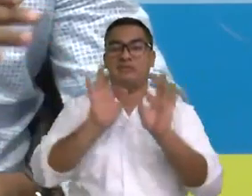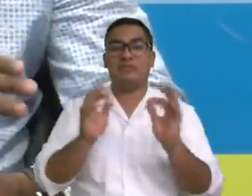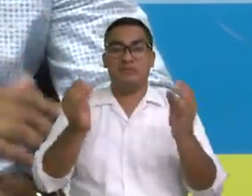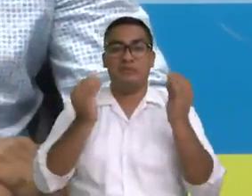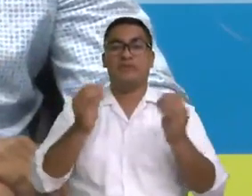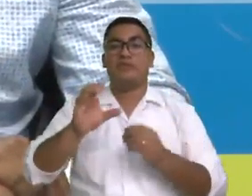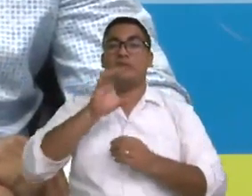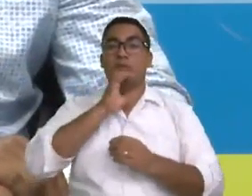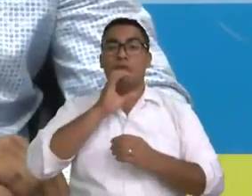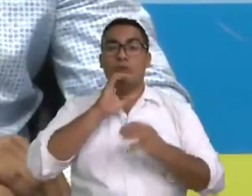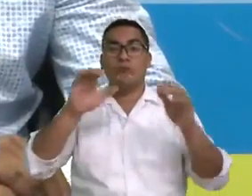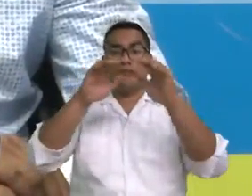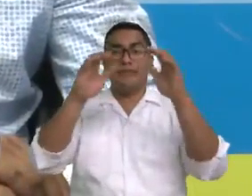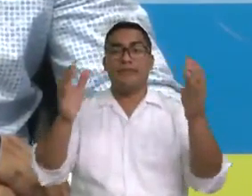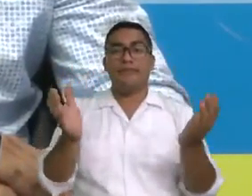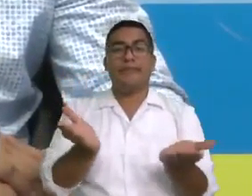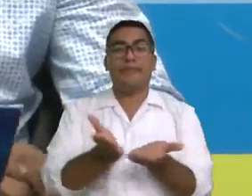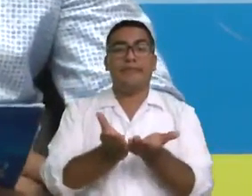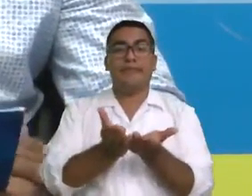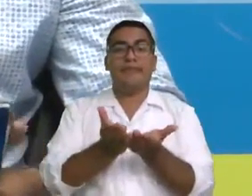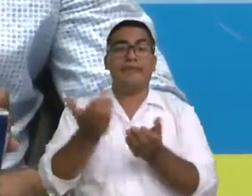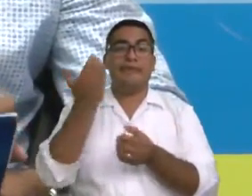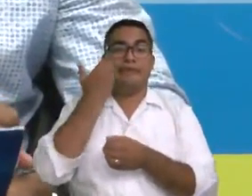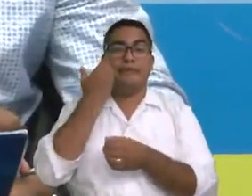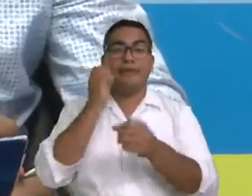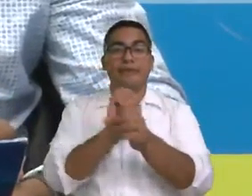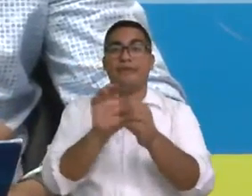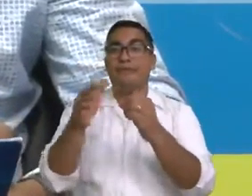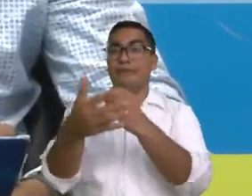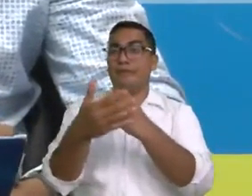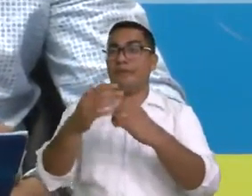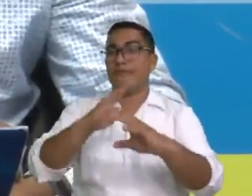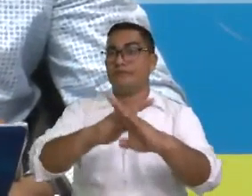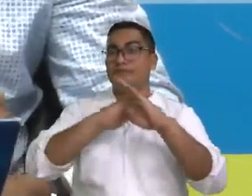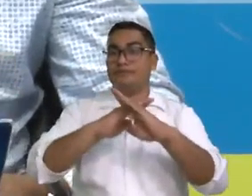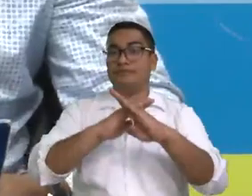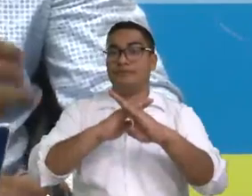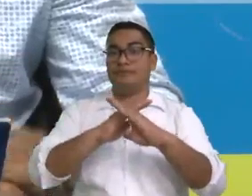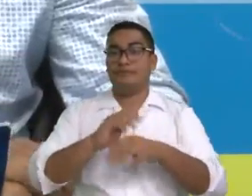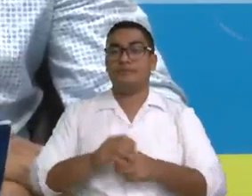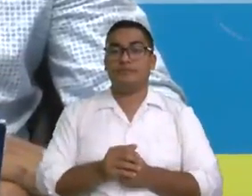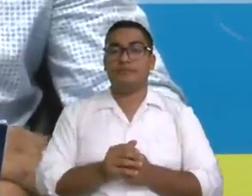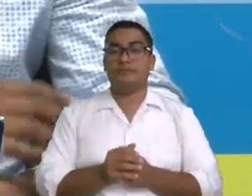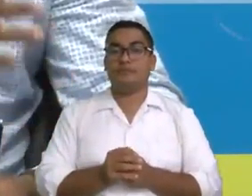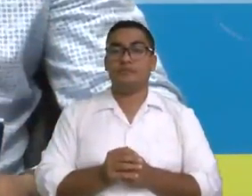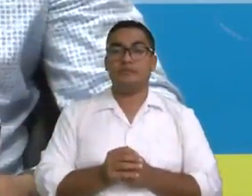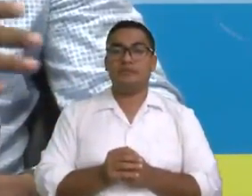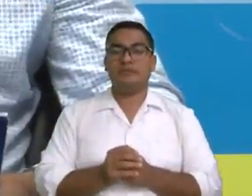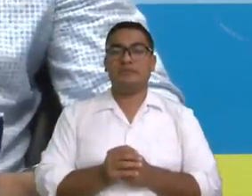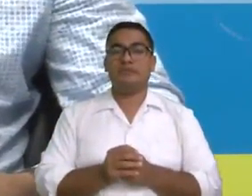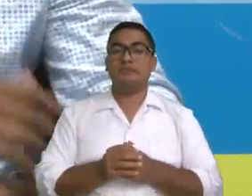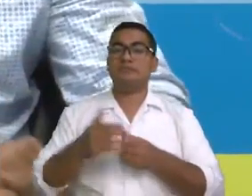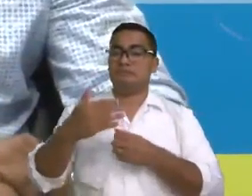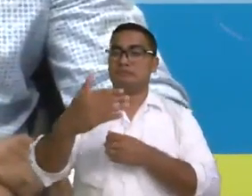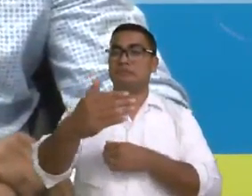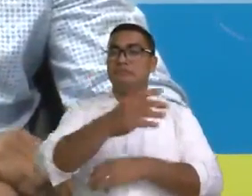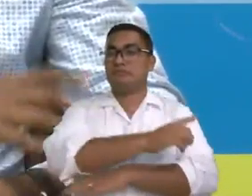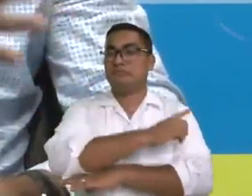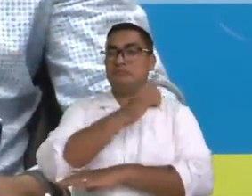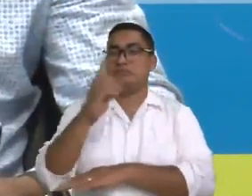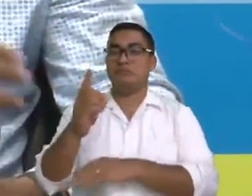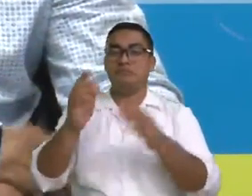en el mundo en la lucha contra el coronavirus. Así que en los próximos días estaremos más